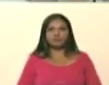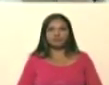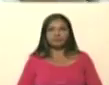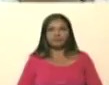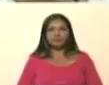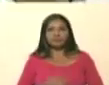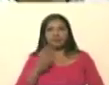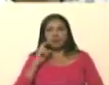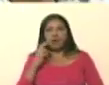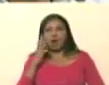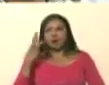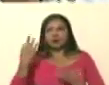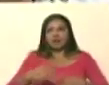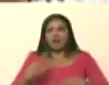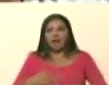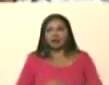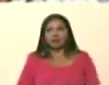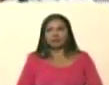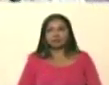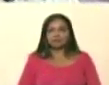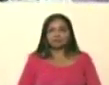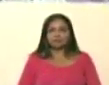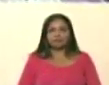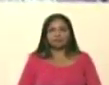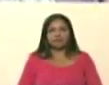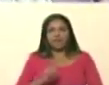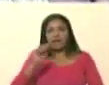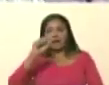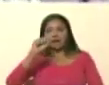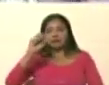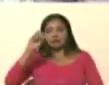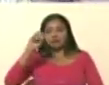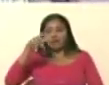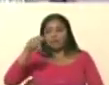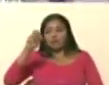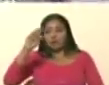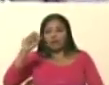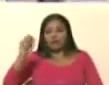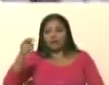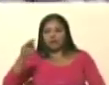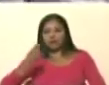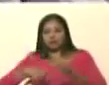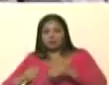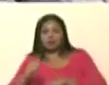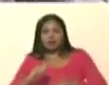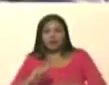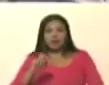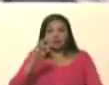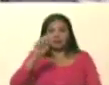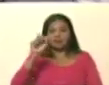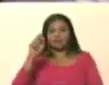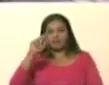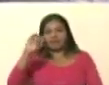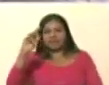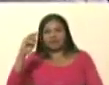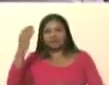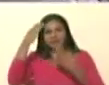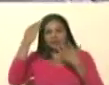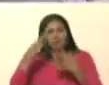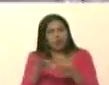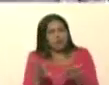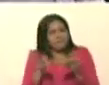real a soportable y comercializador a freír a mis saludos muy